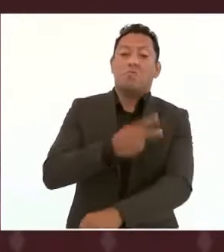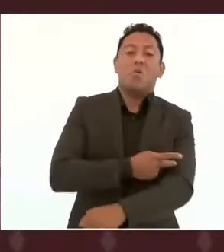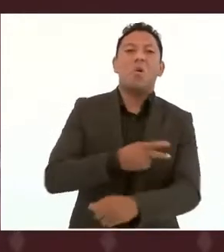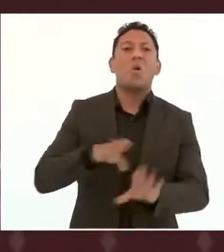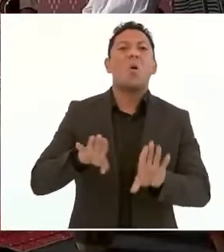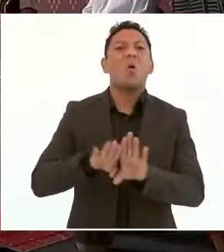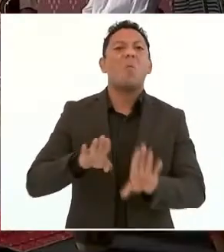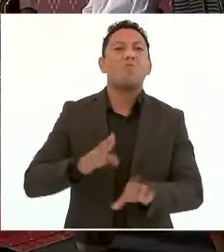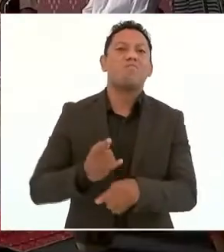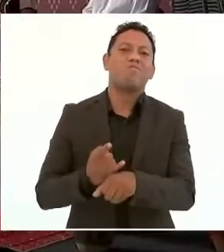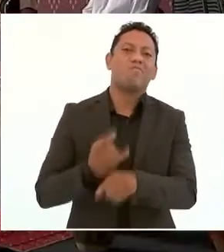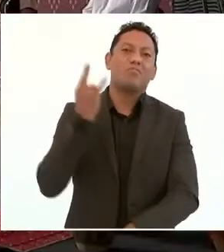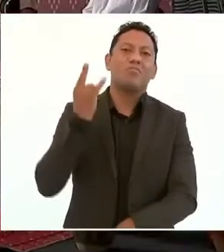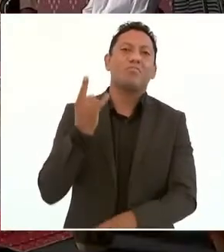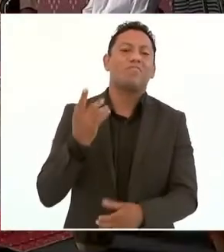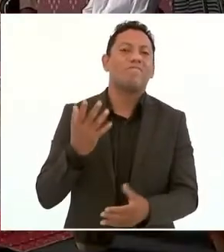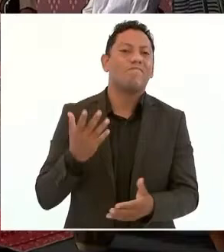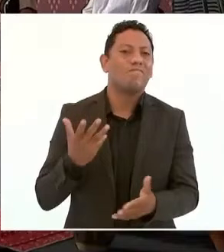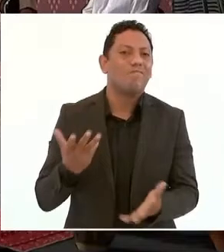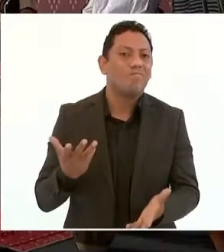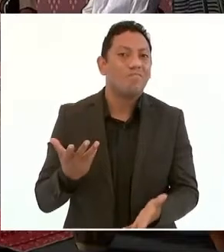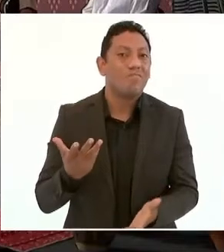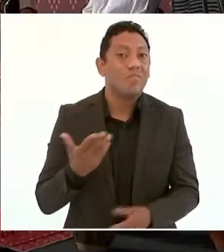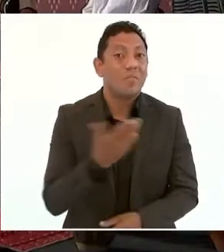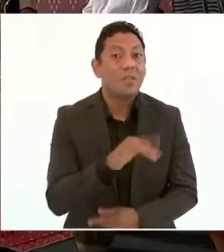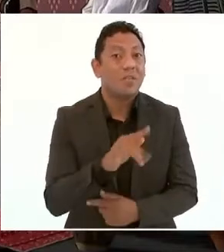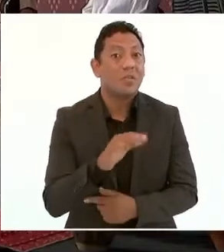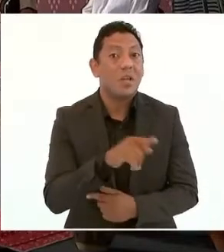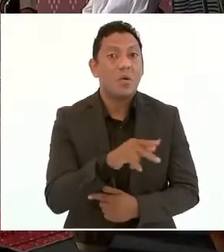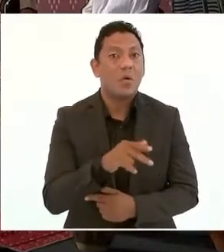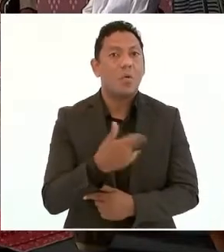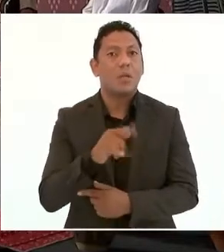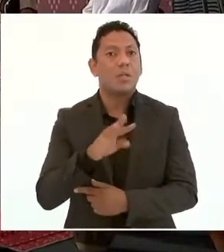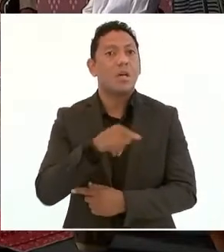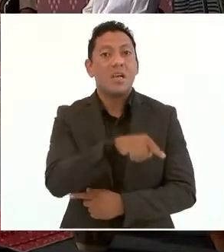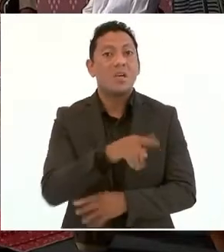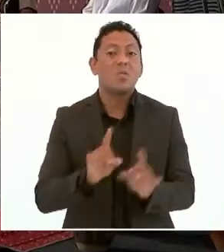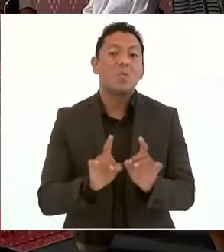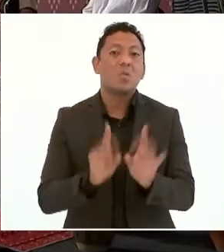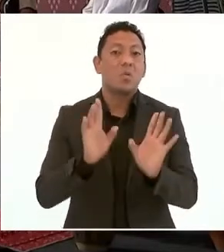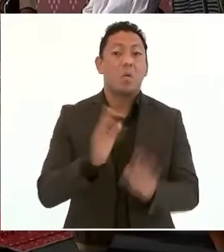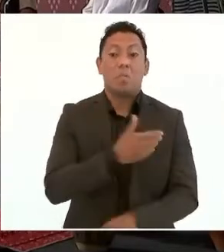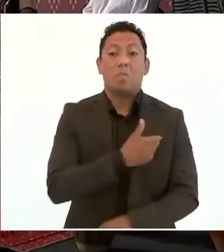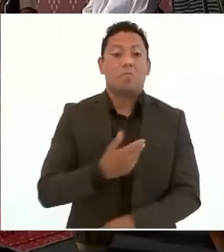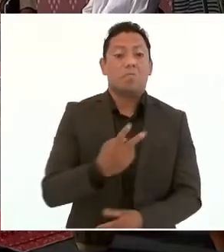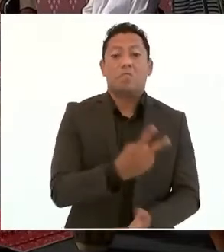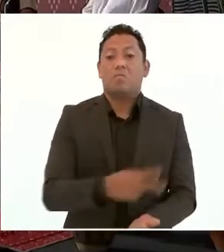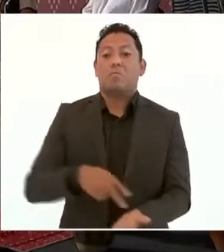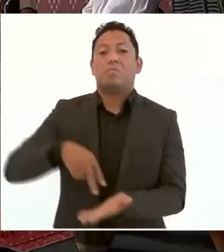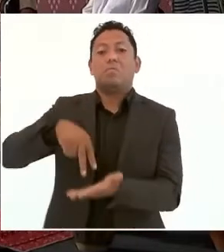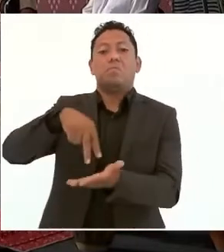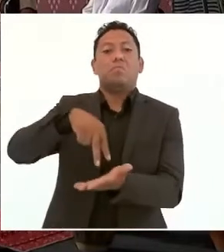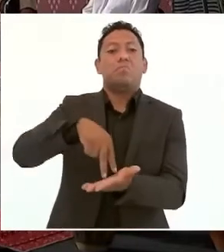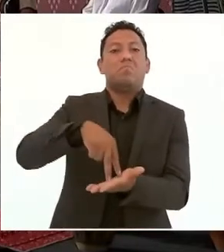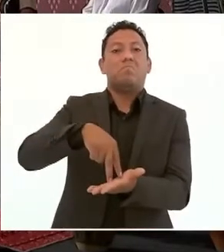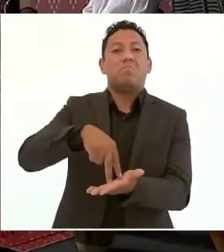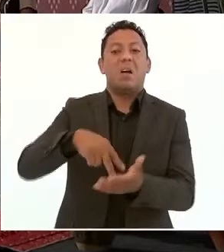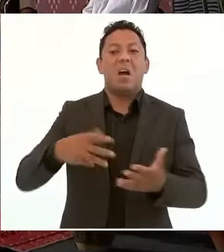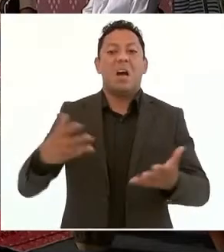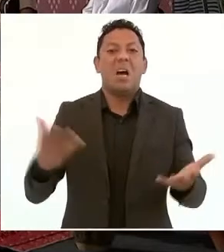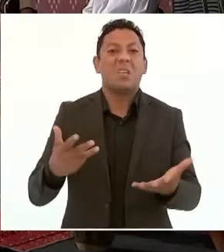la traición y cuyo primer acto al subir a la presidencia